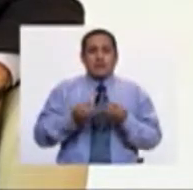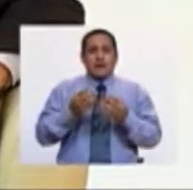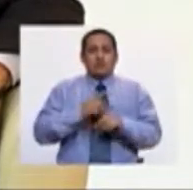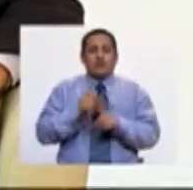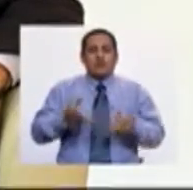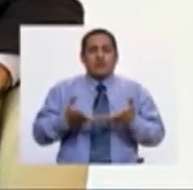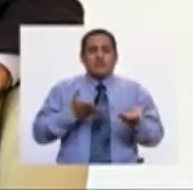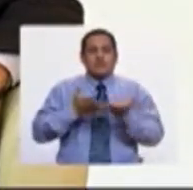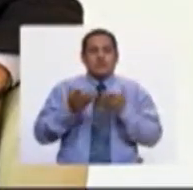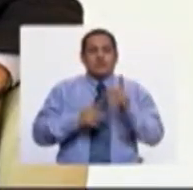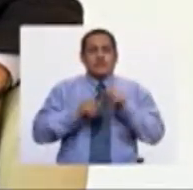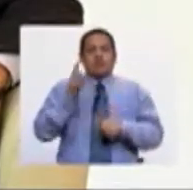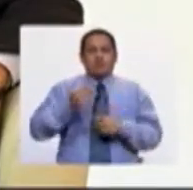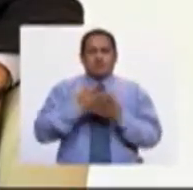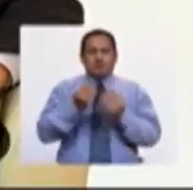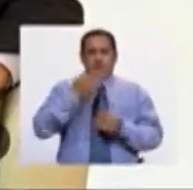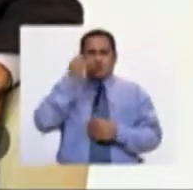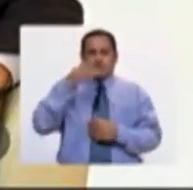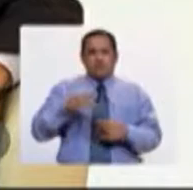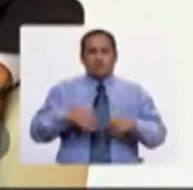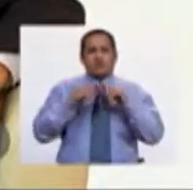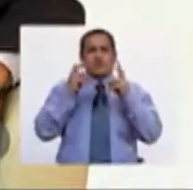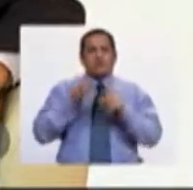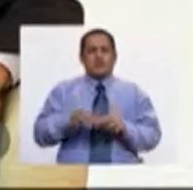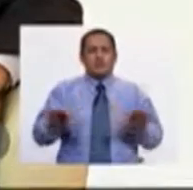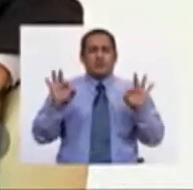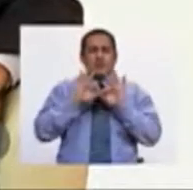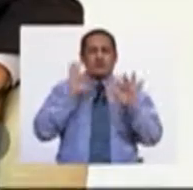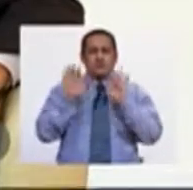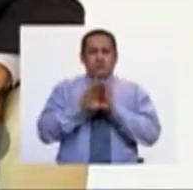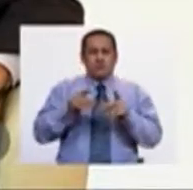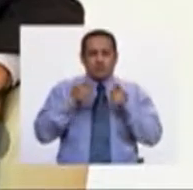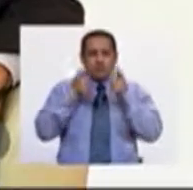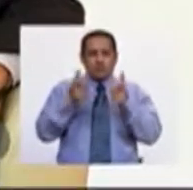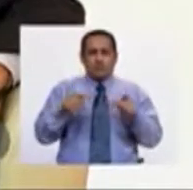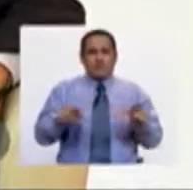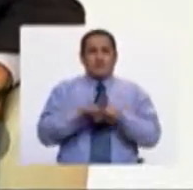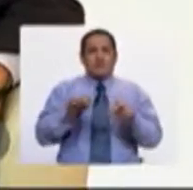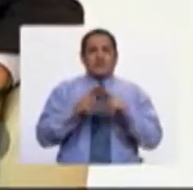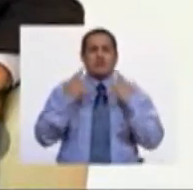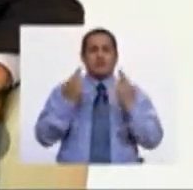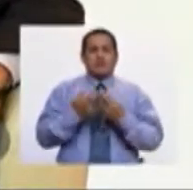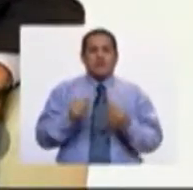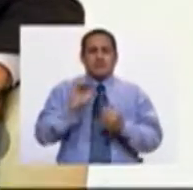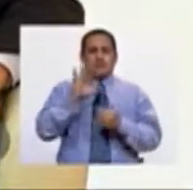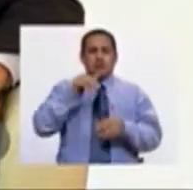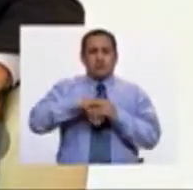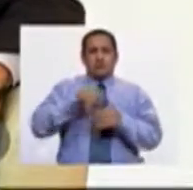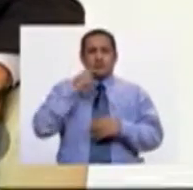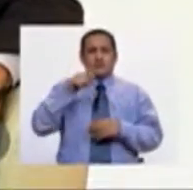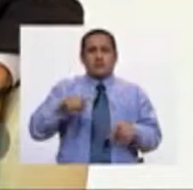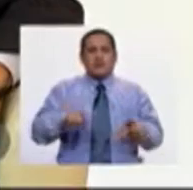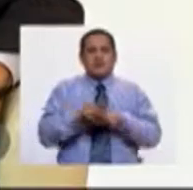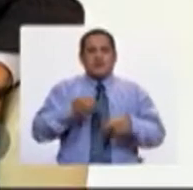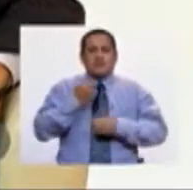para no prestar el servicio es algo discriminatorio. Ese es el tema central de la sentencia, donde se reúnen los 5 votos